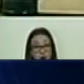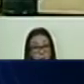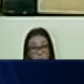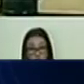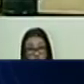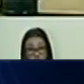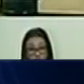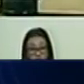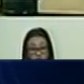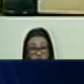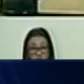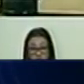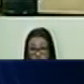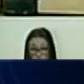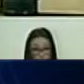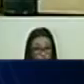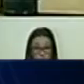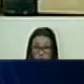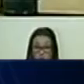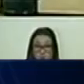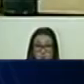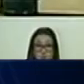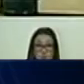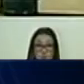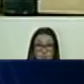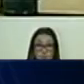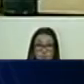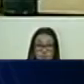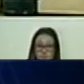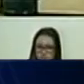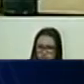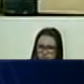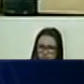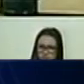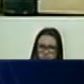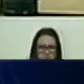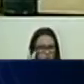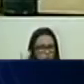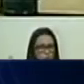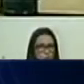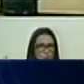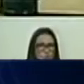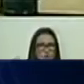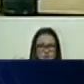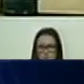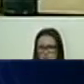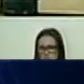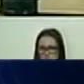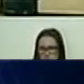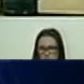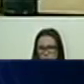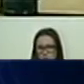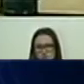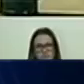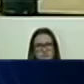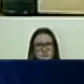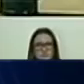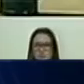de Venezuela o revolucionarios, no. Verdaderamente se ha desatado una locura de persecución financiera contra Venezuela.